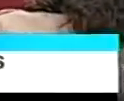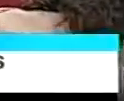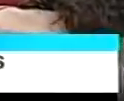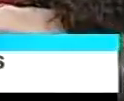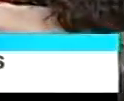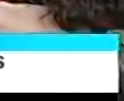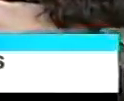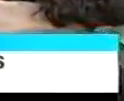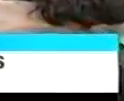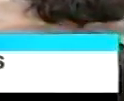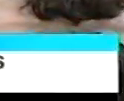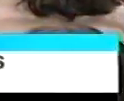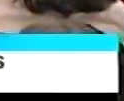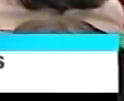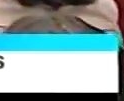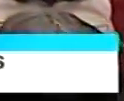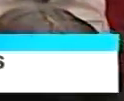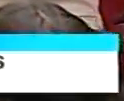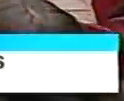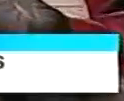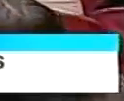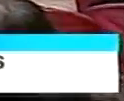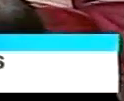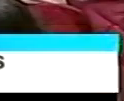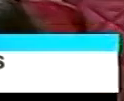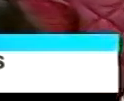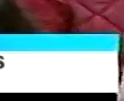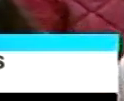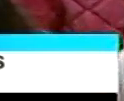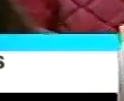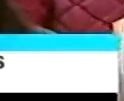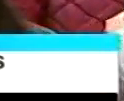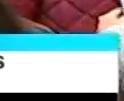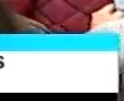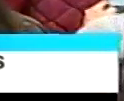y a Roberto Casqueros de World Vision.